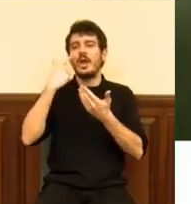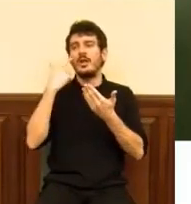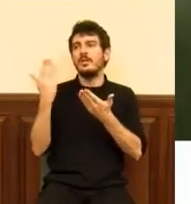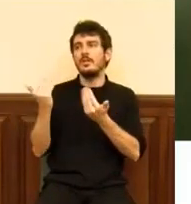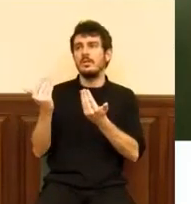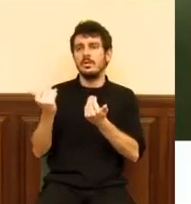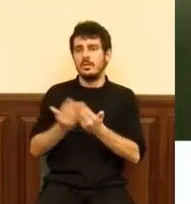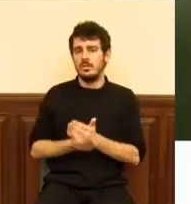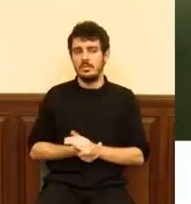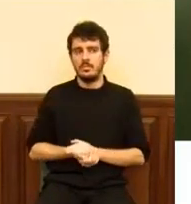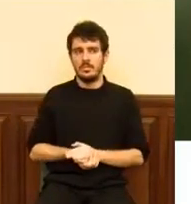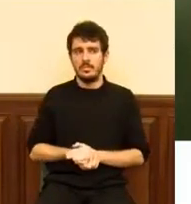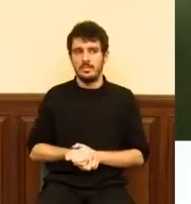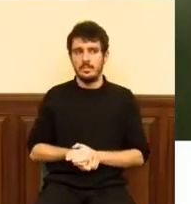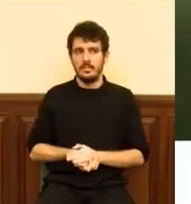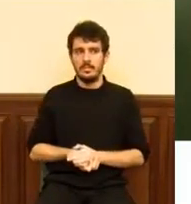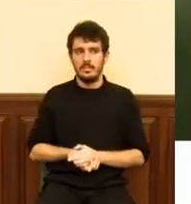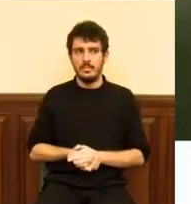aquí ahora es